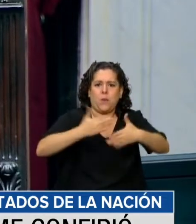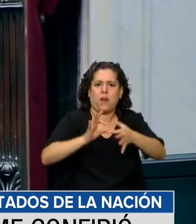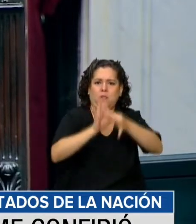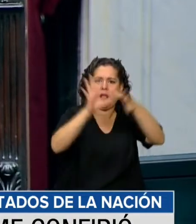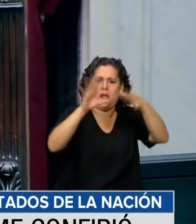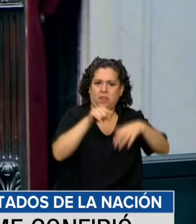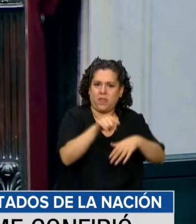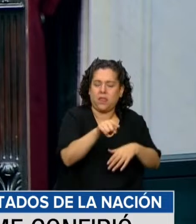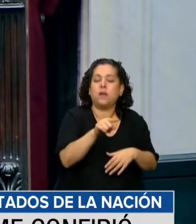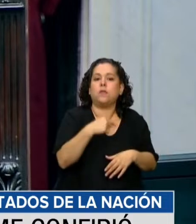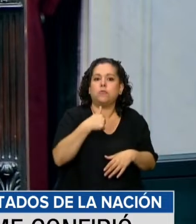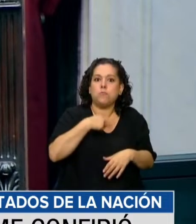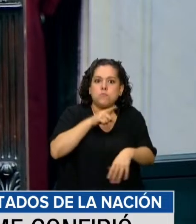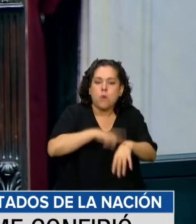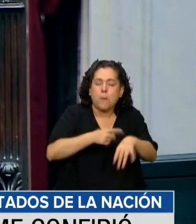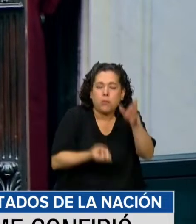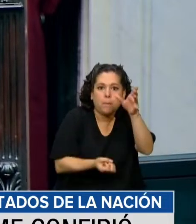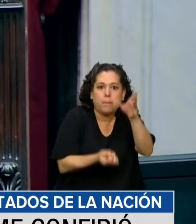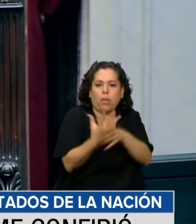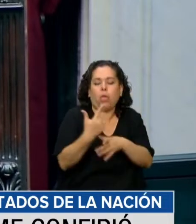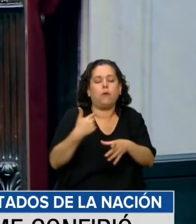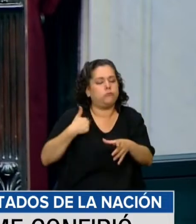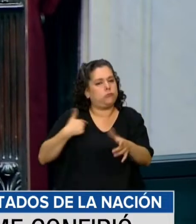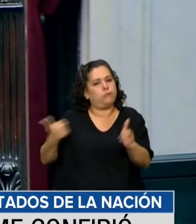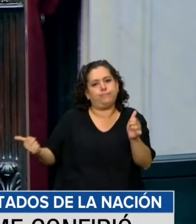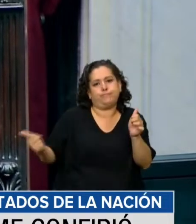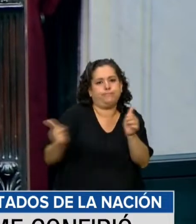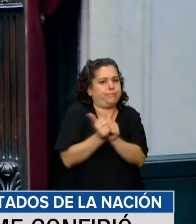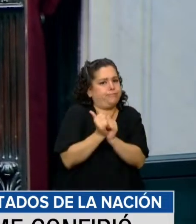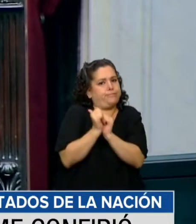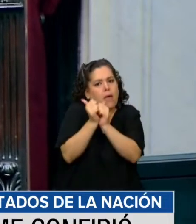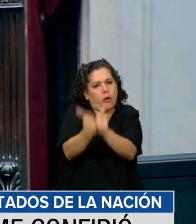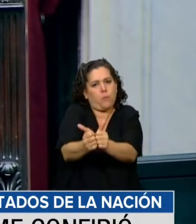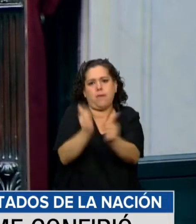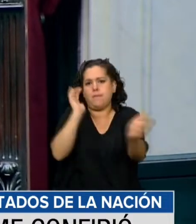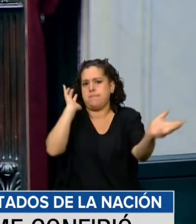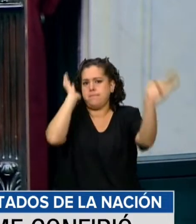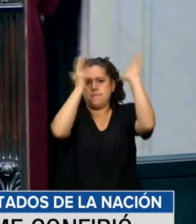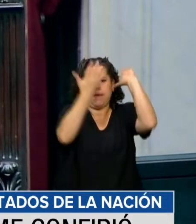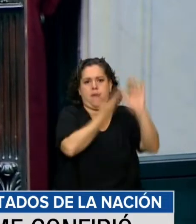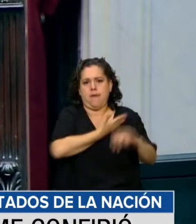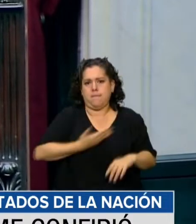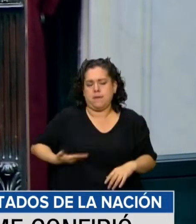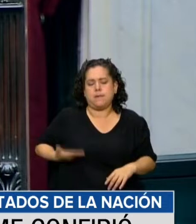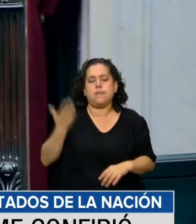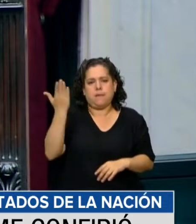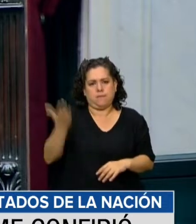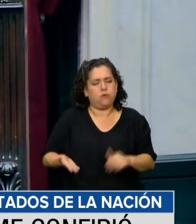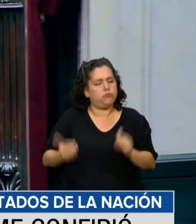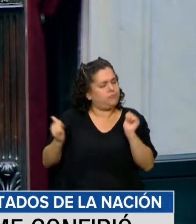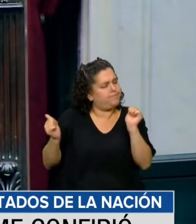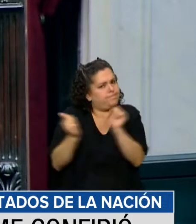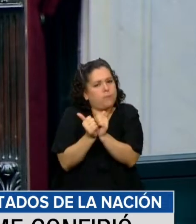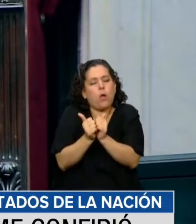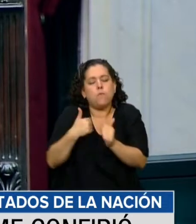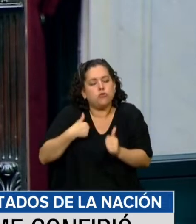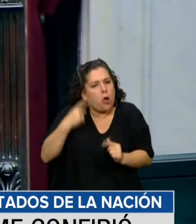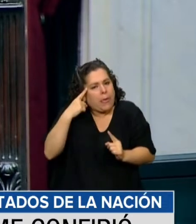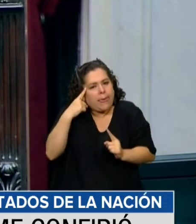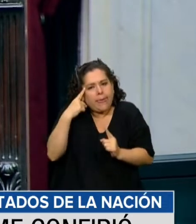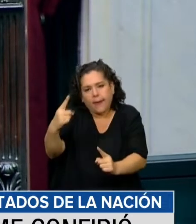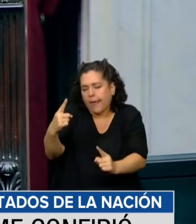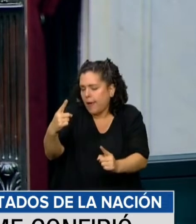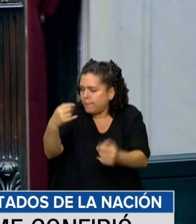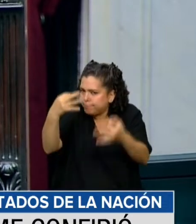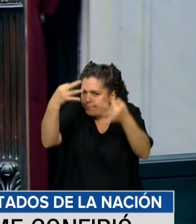Acompañé desde el principio al presidente Javier Milei porque creo firmemente en